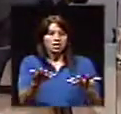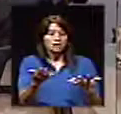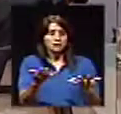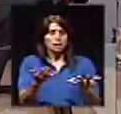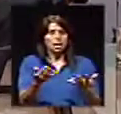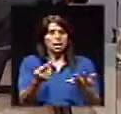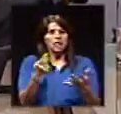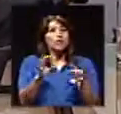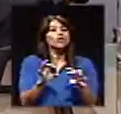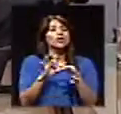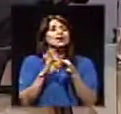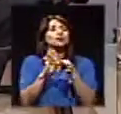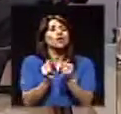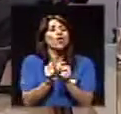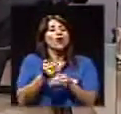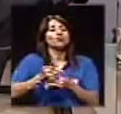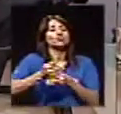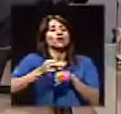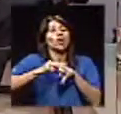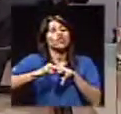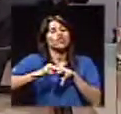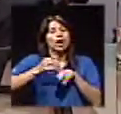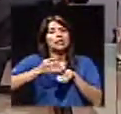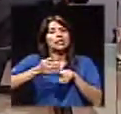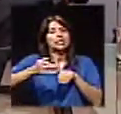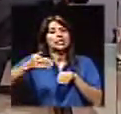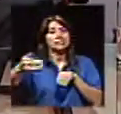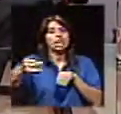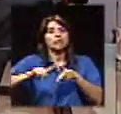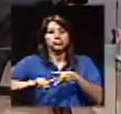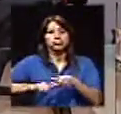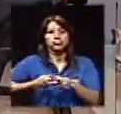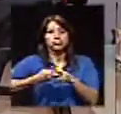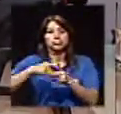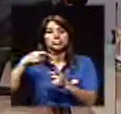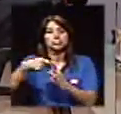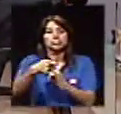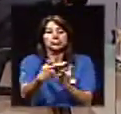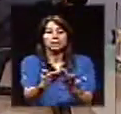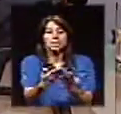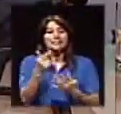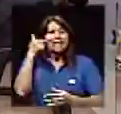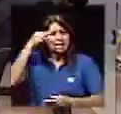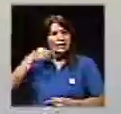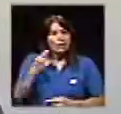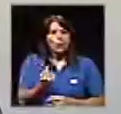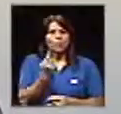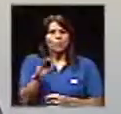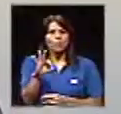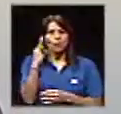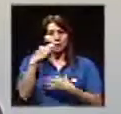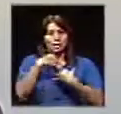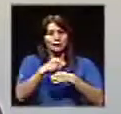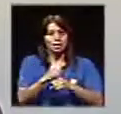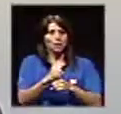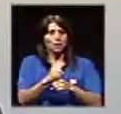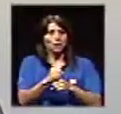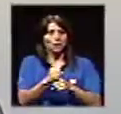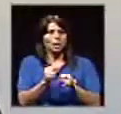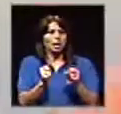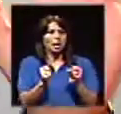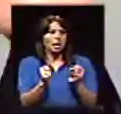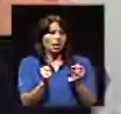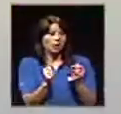ferrocarril. Correcto. Y se pensaba que la única manera de hacerlo era a través de ese